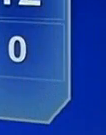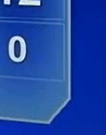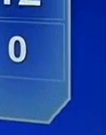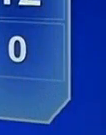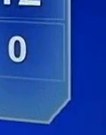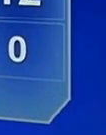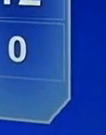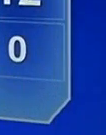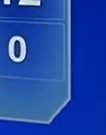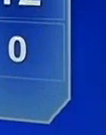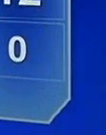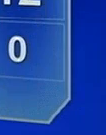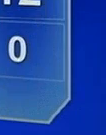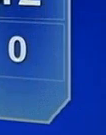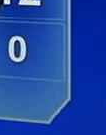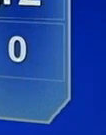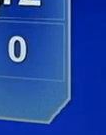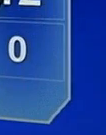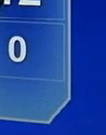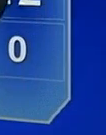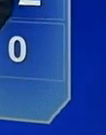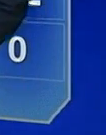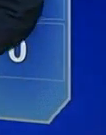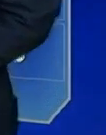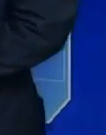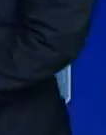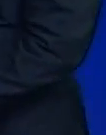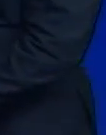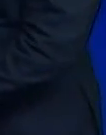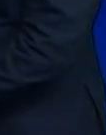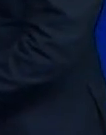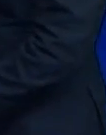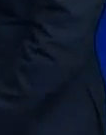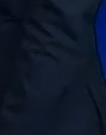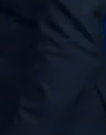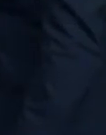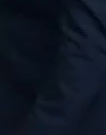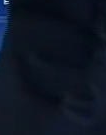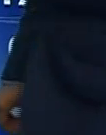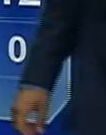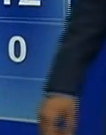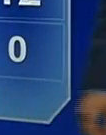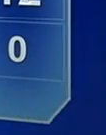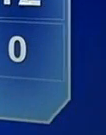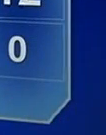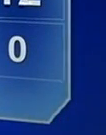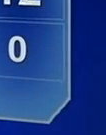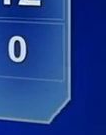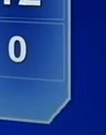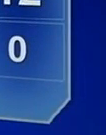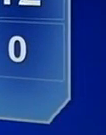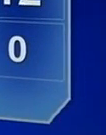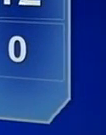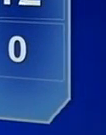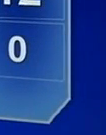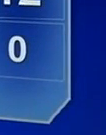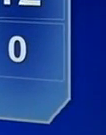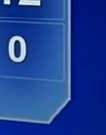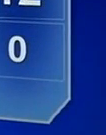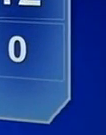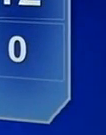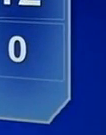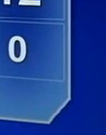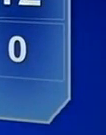viernes un poco tormentoso, eso sí, la temperatura máxima de 11 grados. Sábado y domingo un poco más estable, temperatura máxima para ambos días de